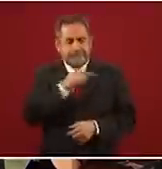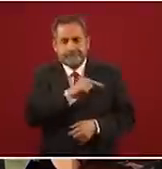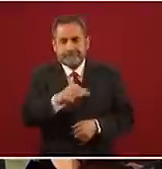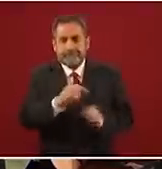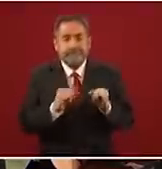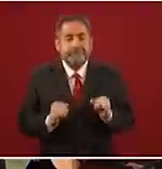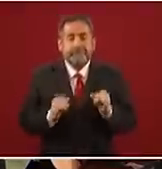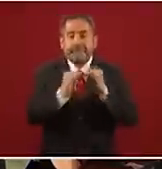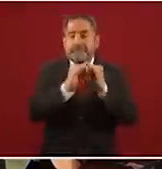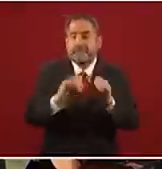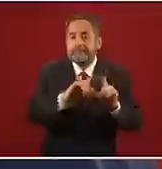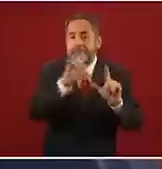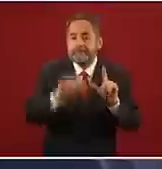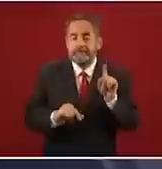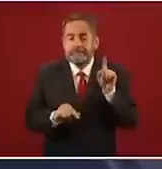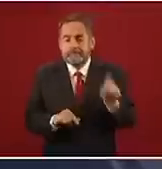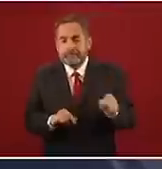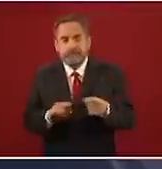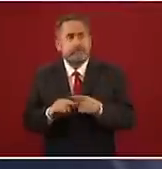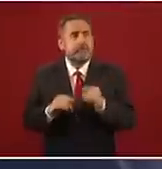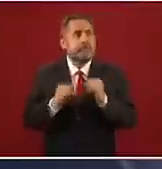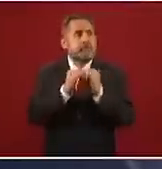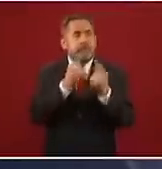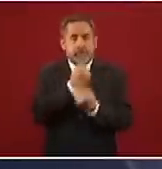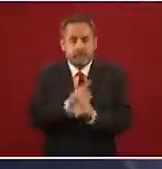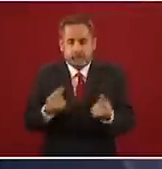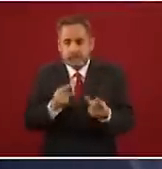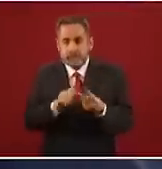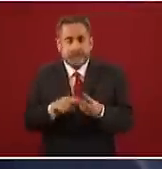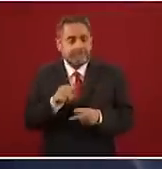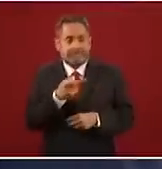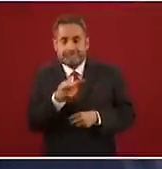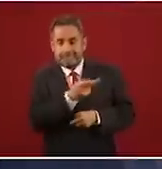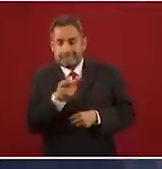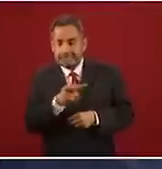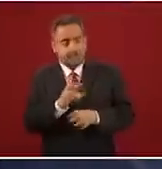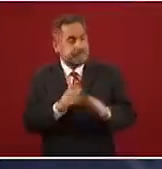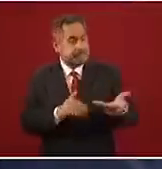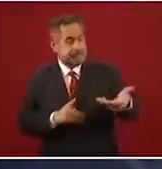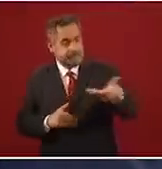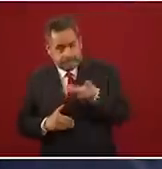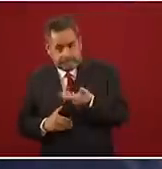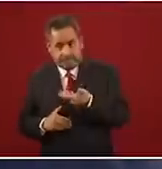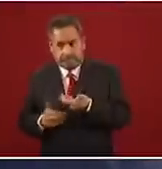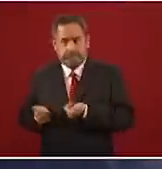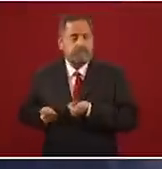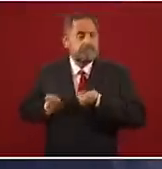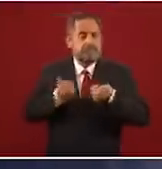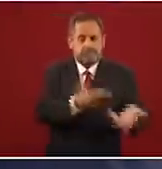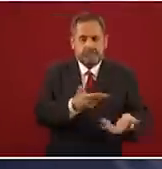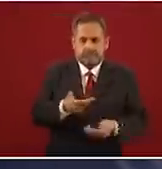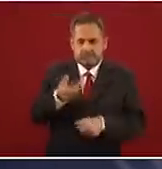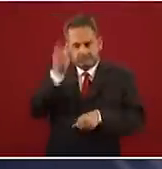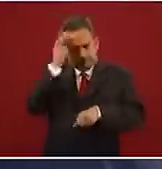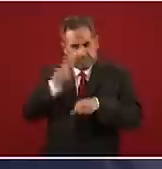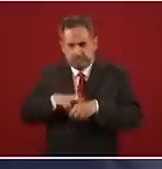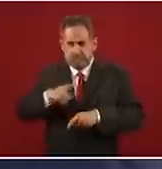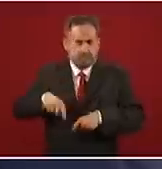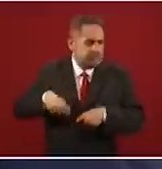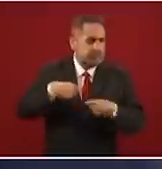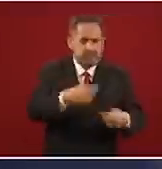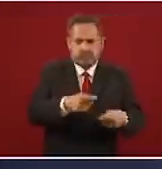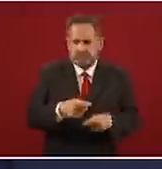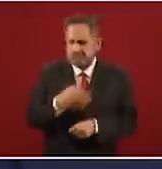institutos nacionales, el infantil, y ellos, pues, en cuanto nos pidan el medicamento, el director nos pida, nosotros a